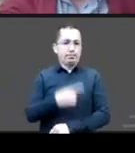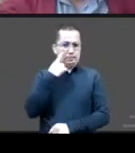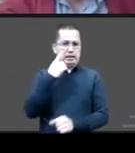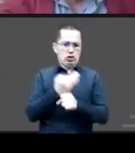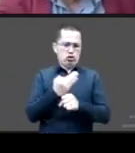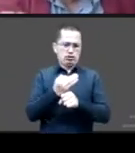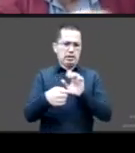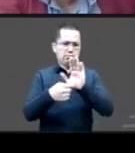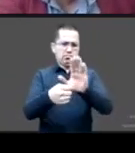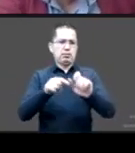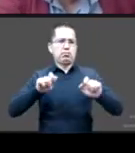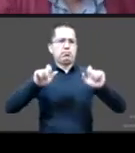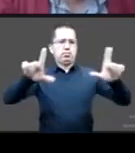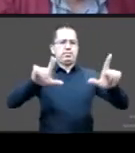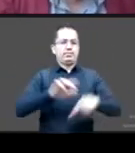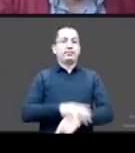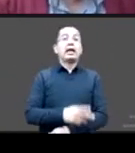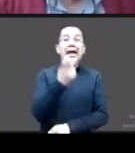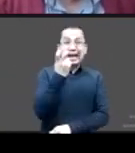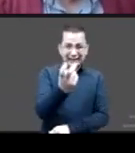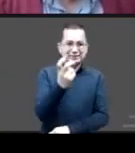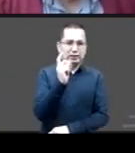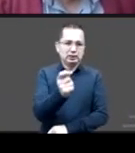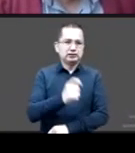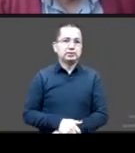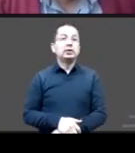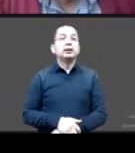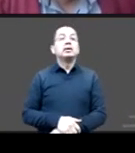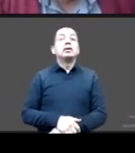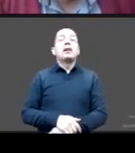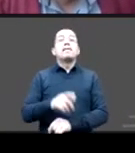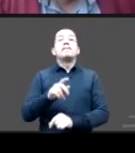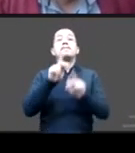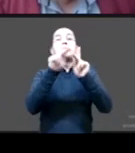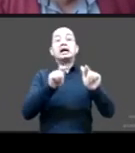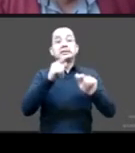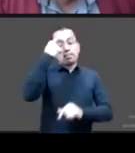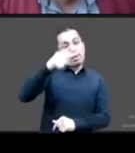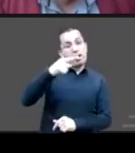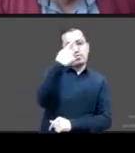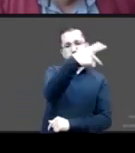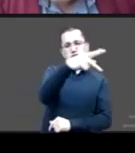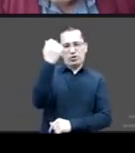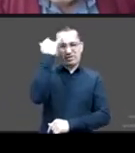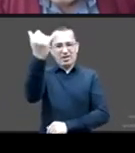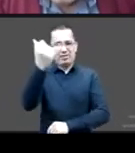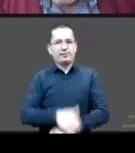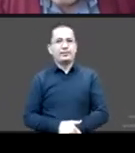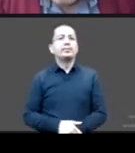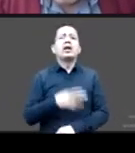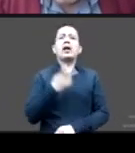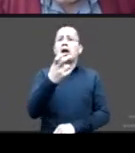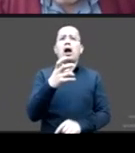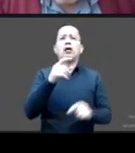está pasa tu idea educapaz ministerio de educación y hay por ejemplo herramientas y